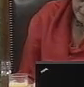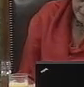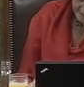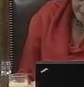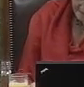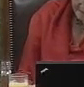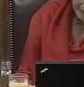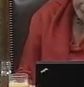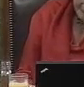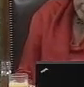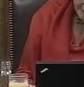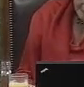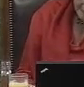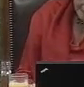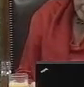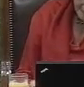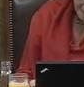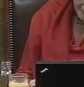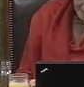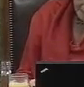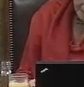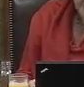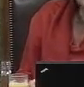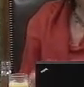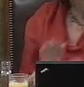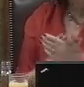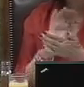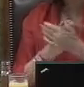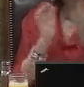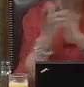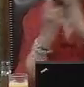Bienvenidas, bienvenidos a la Cámara de Diputados.